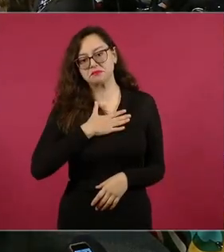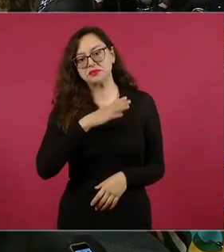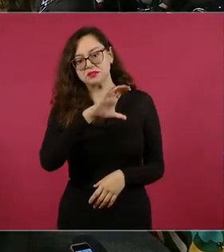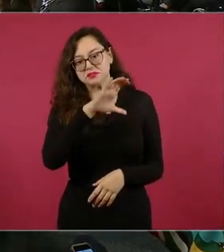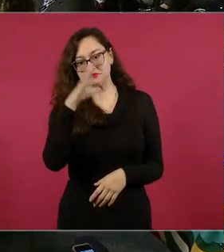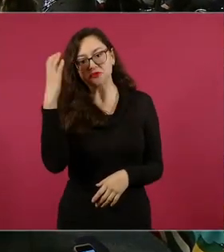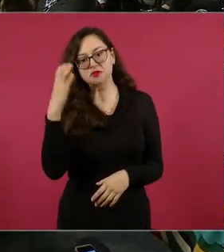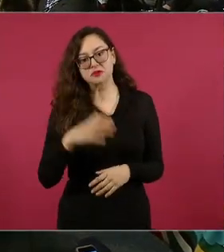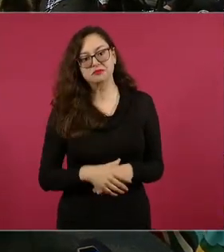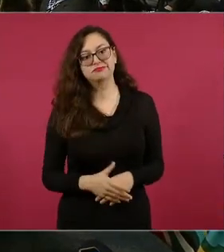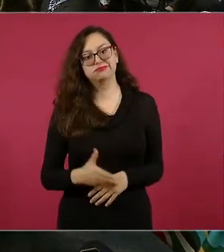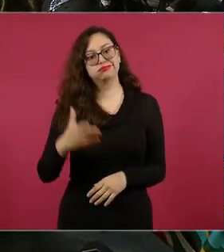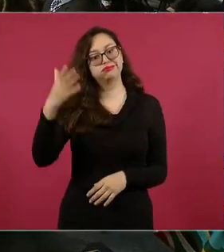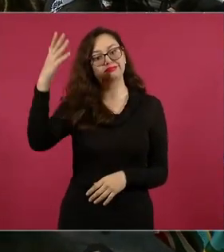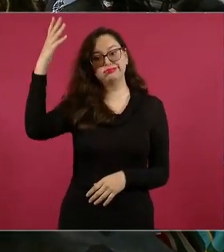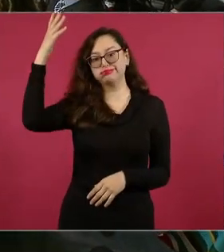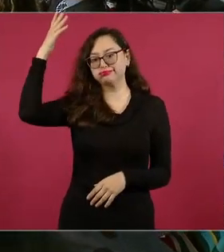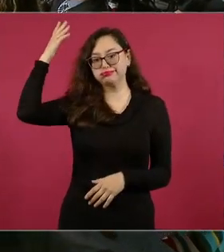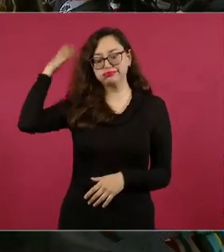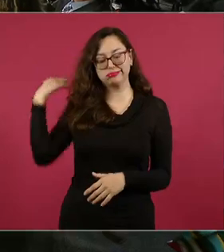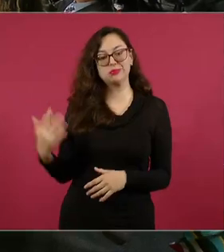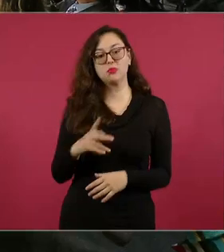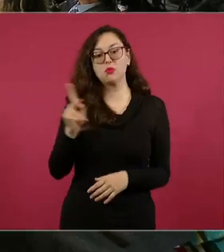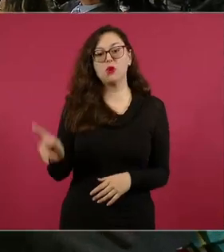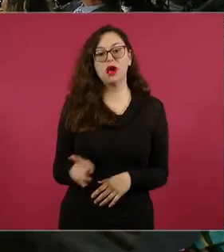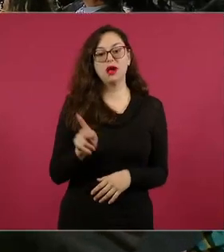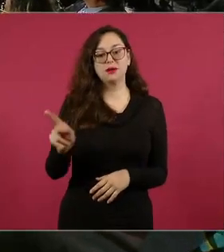ese es allá en los pueblos,